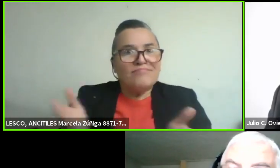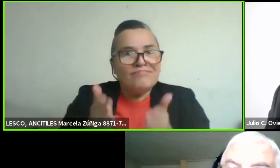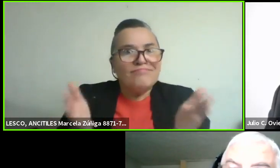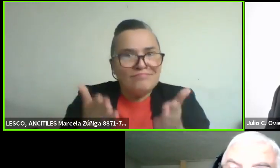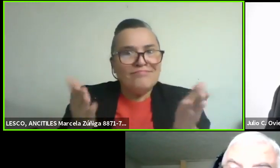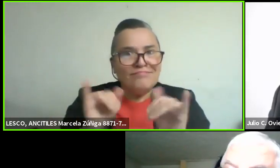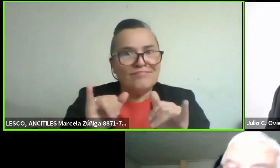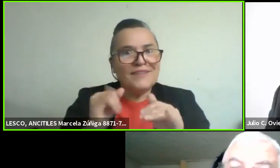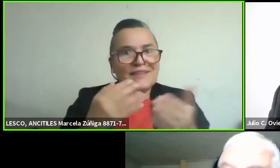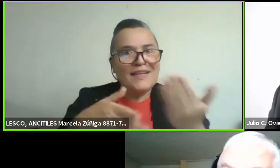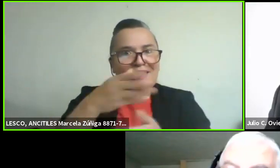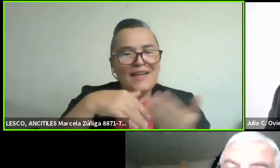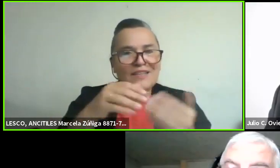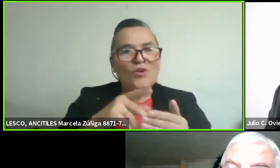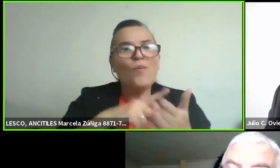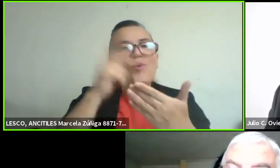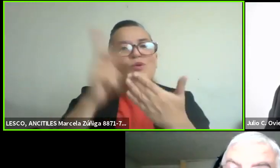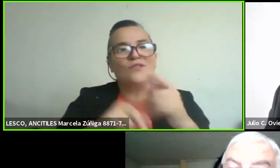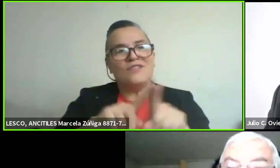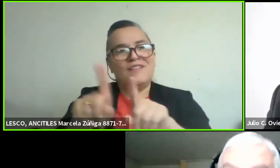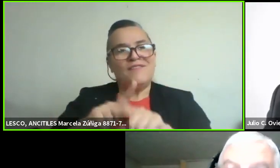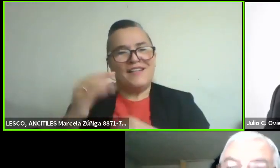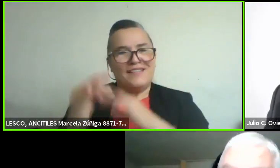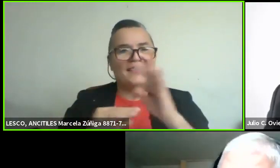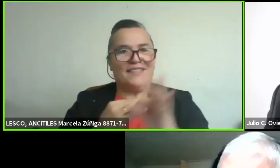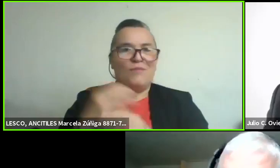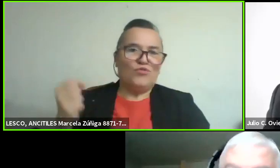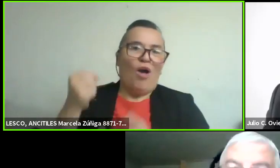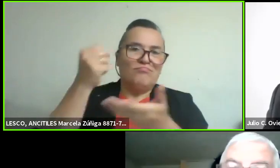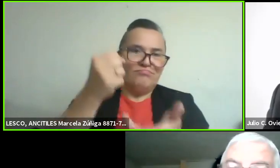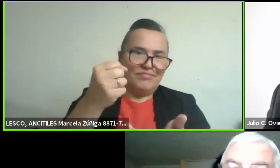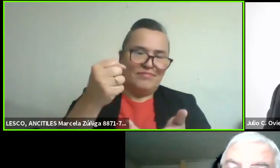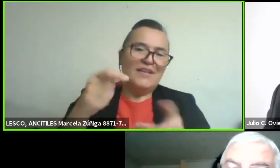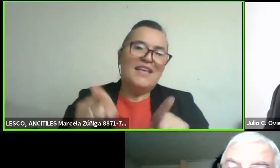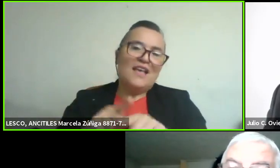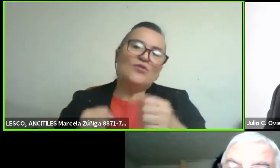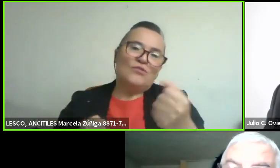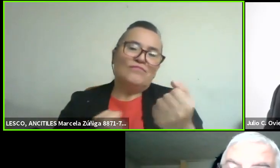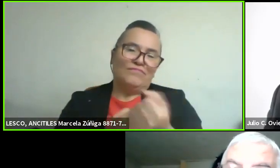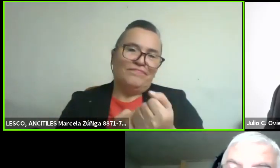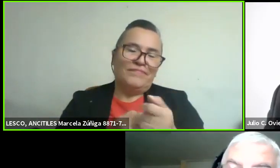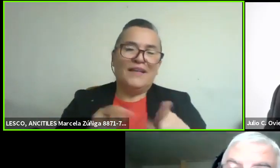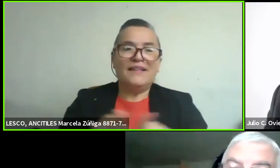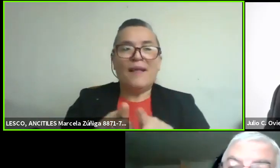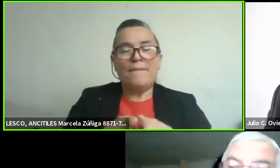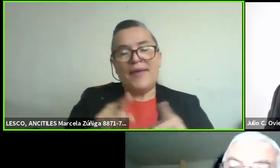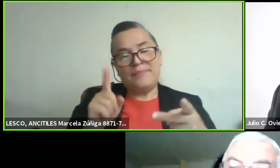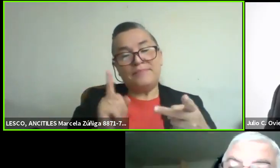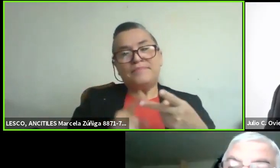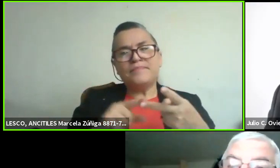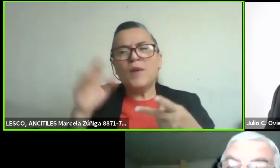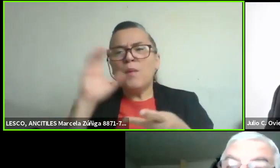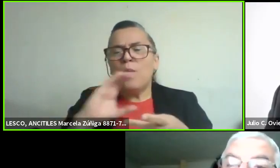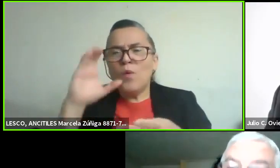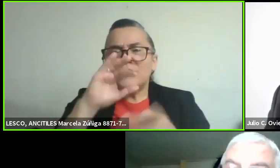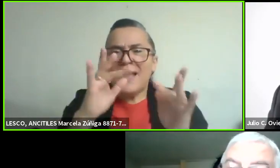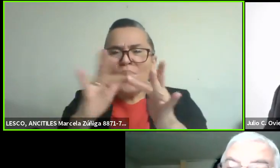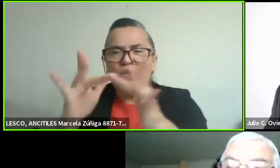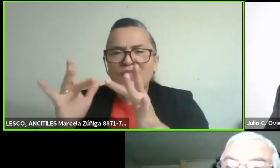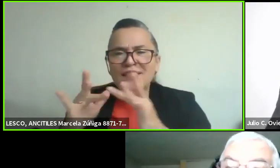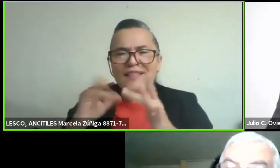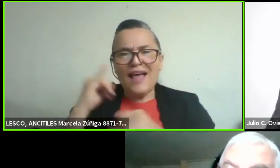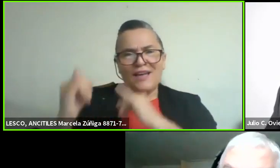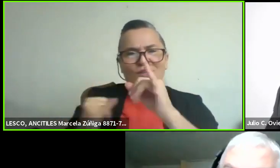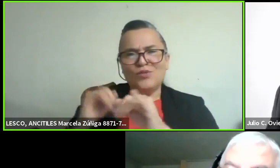diferente tipo eso por supuesto fortalece eso y también por supuesto la búsqueda de contactos internacionales